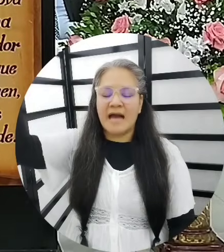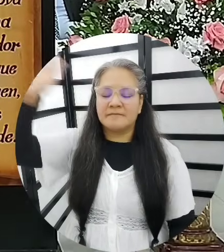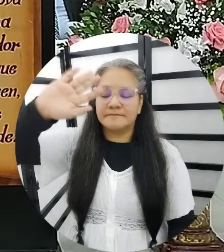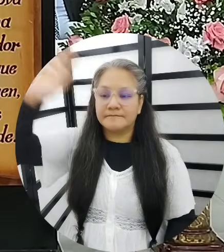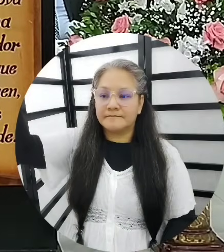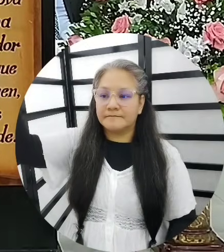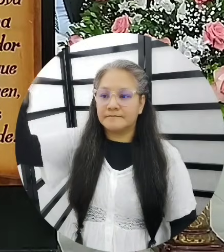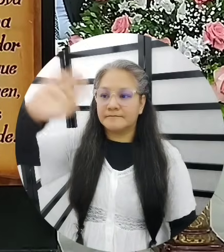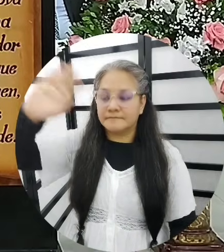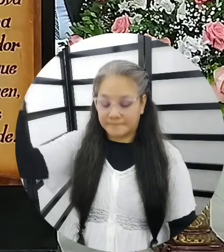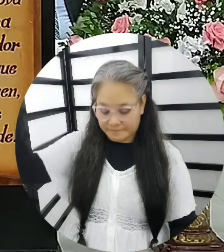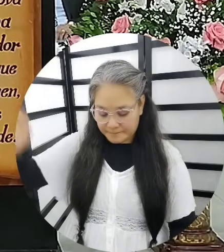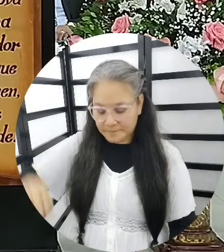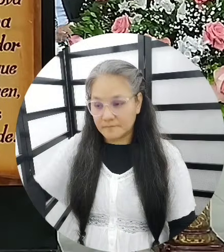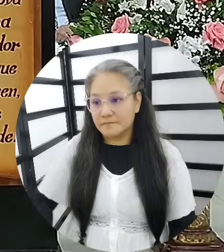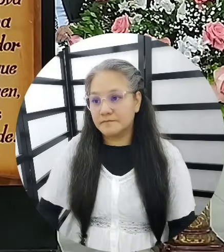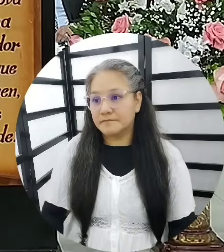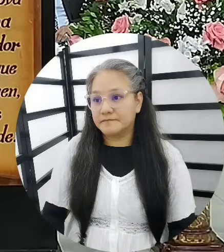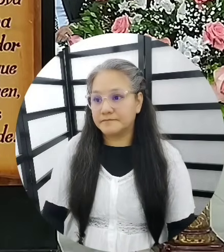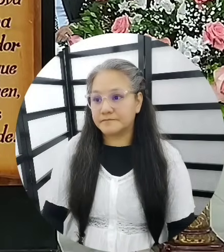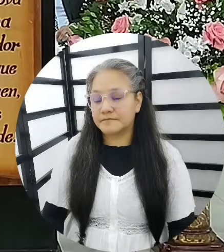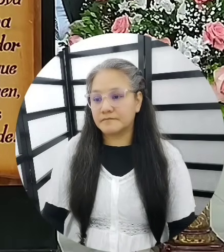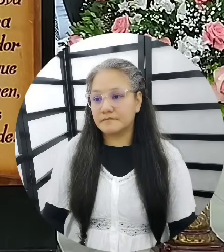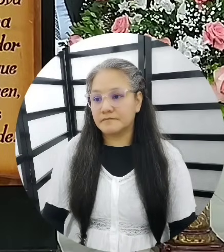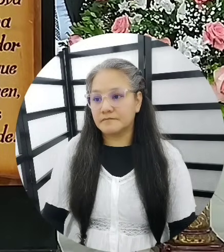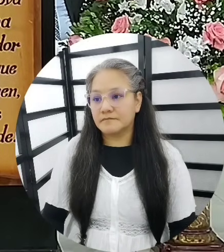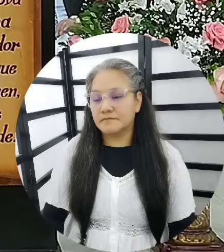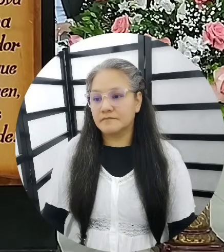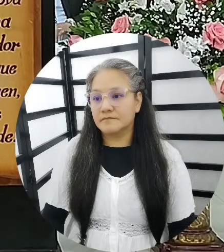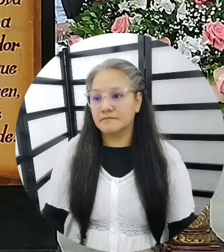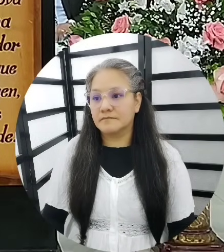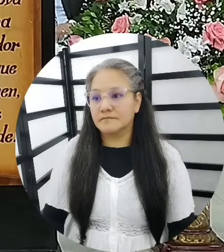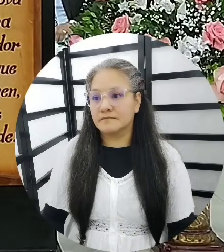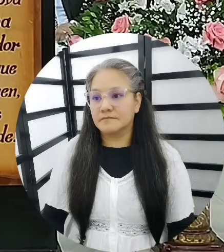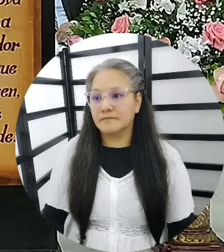¡Aleluya! Y dice,